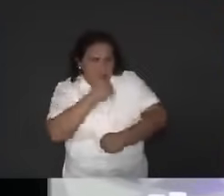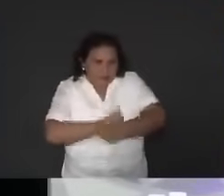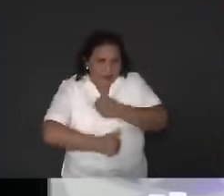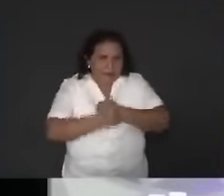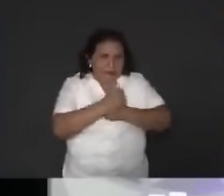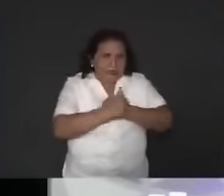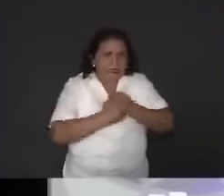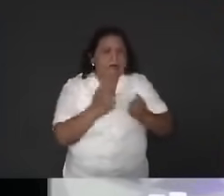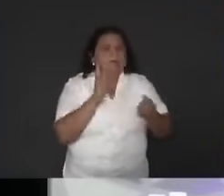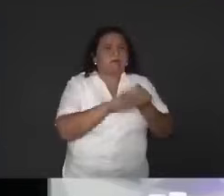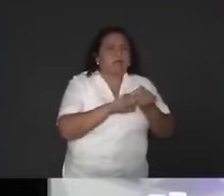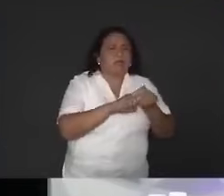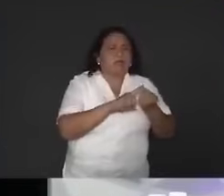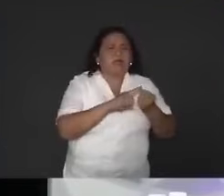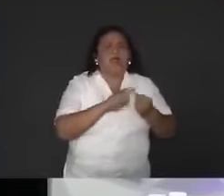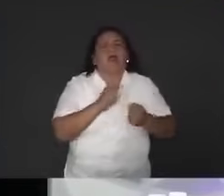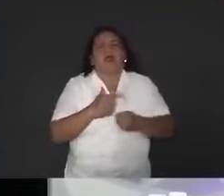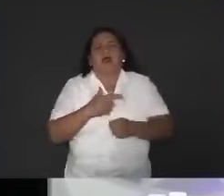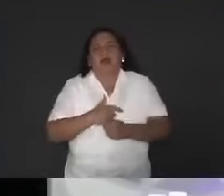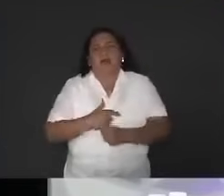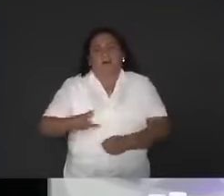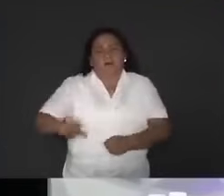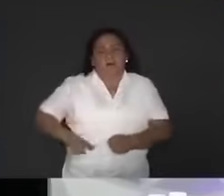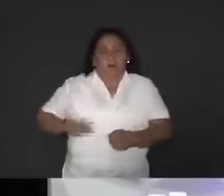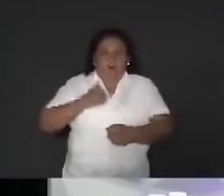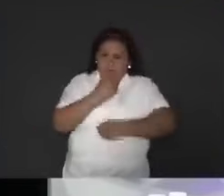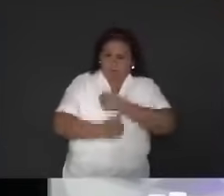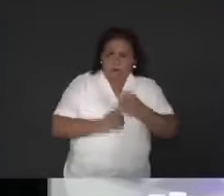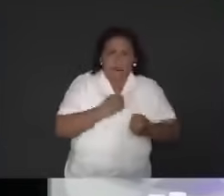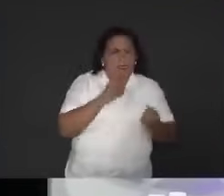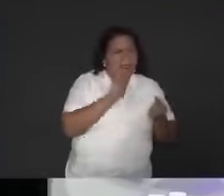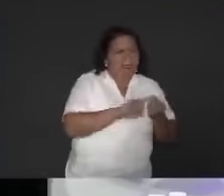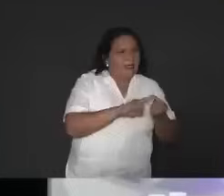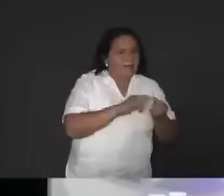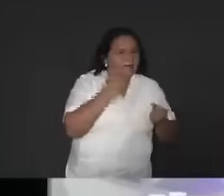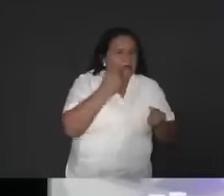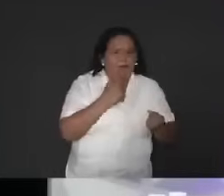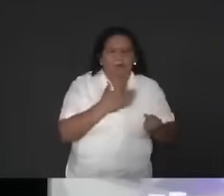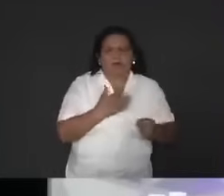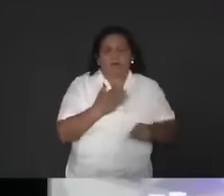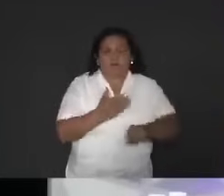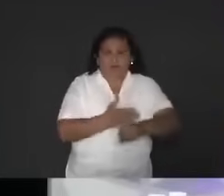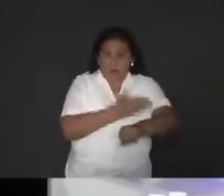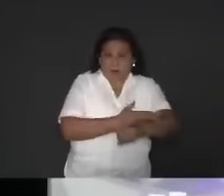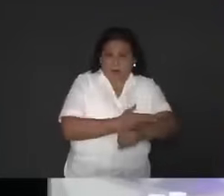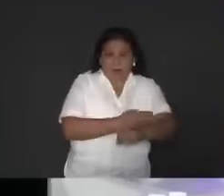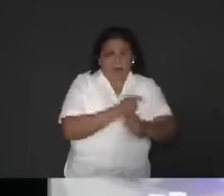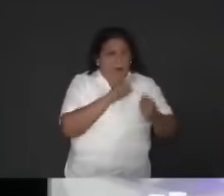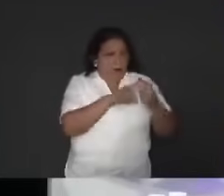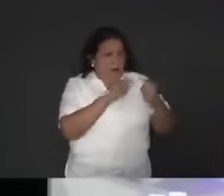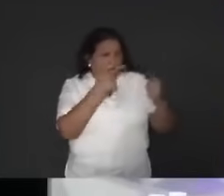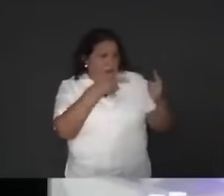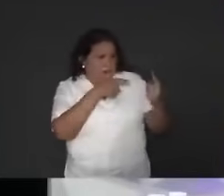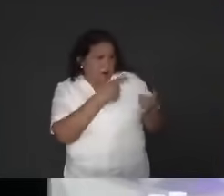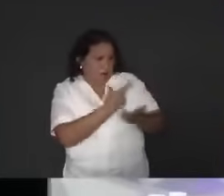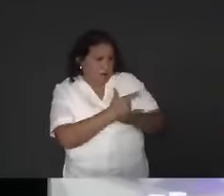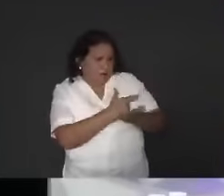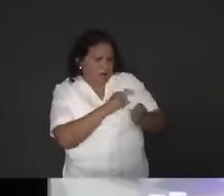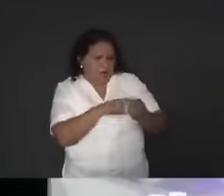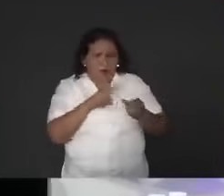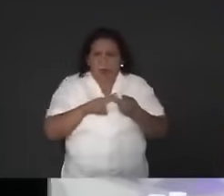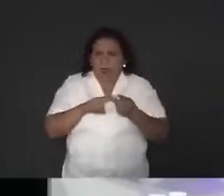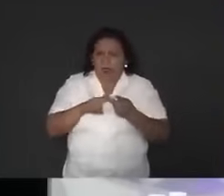vamos a elegir quién va a gobernar, vamos a elegir a quién queremos que nos acompañe, a alguien gris o a alguien sin